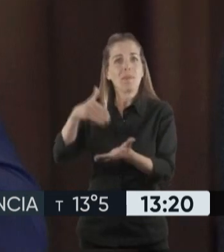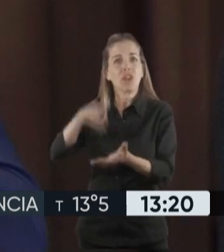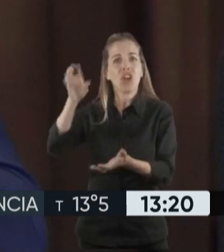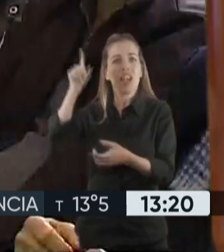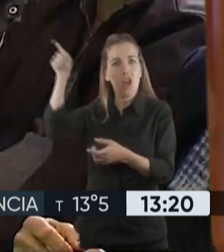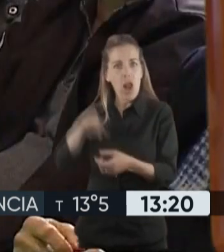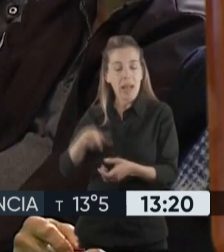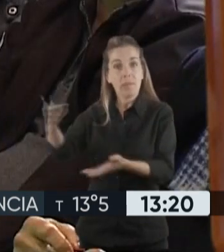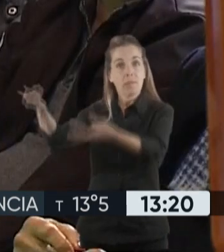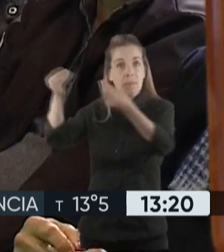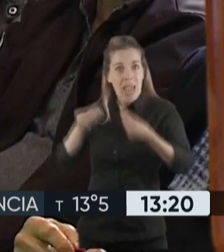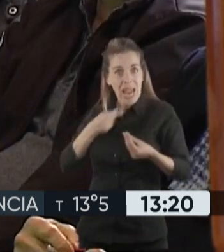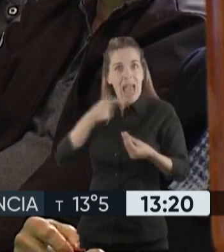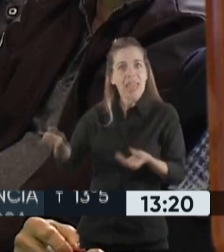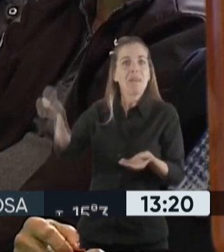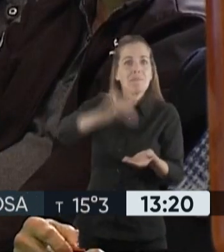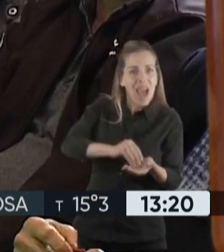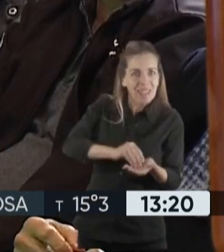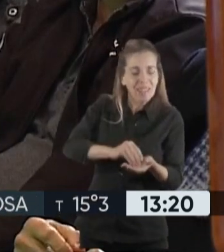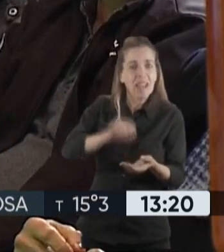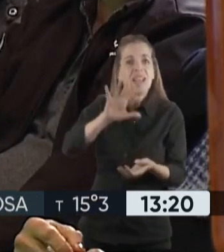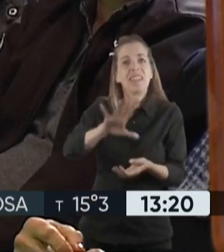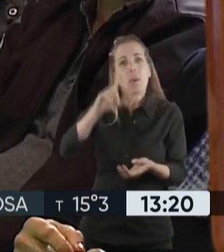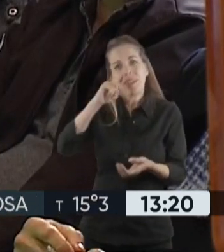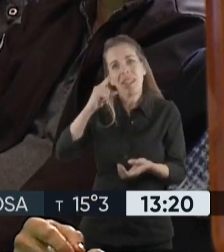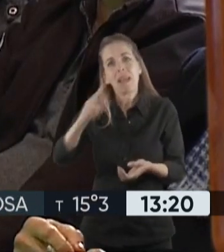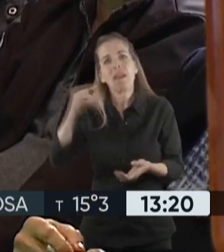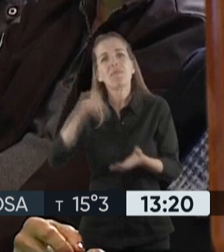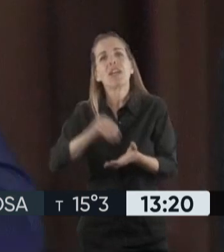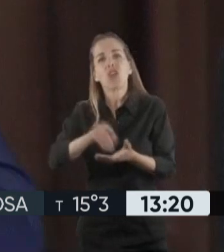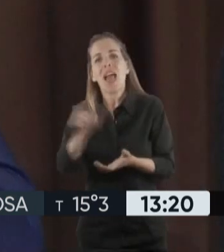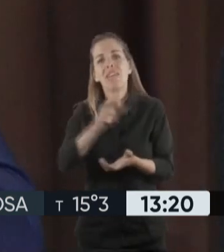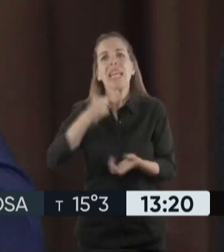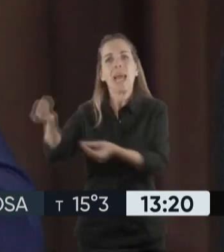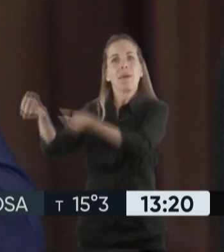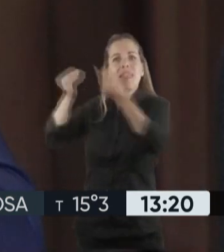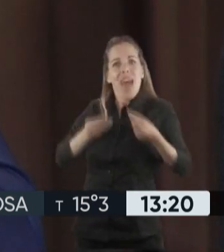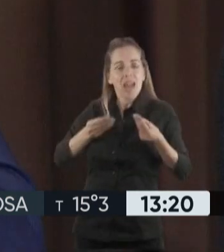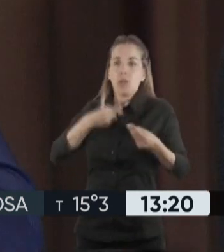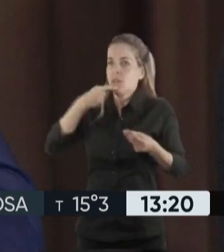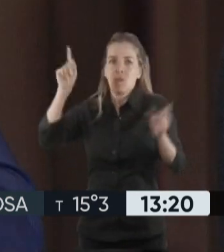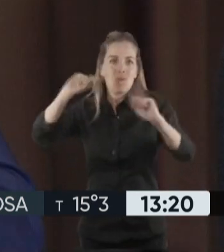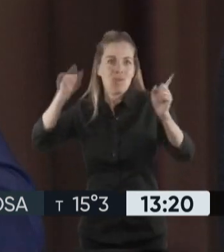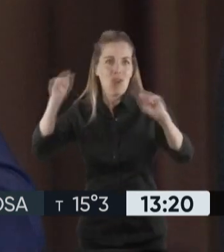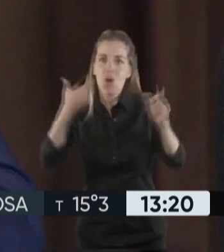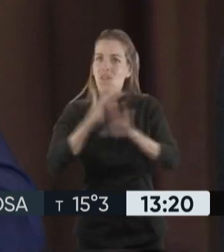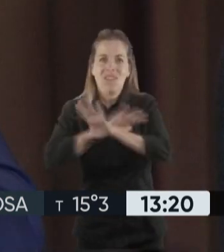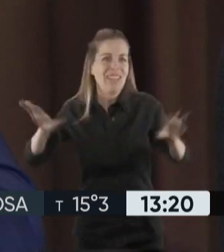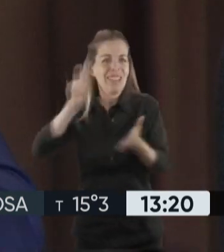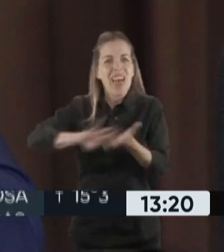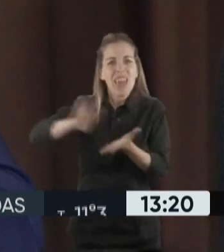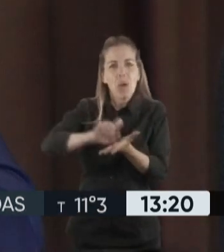de los 45.000 a los 57.000 millones de dólares. Y al fondo le dije, lo último que necesita la Argentina es endeudarse